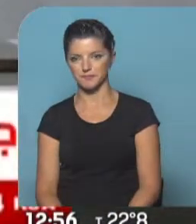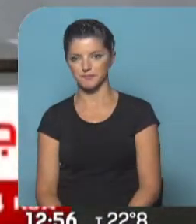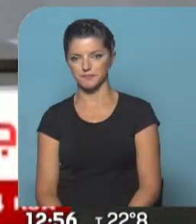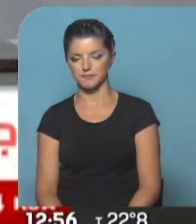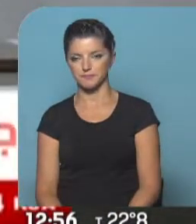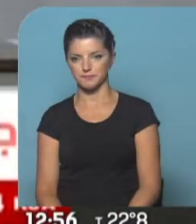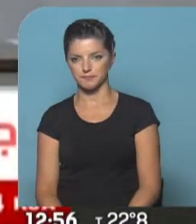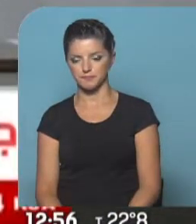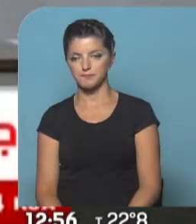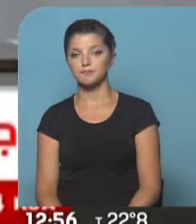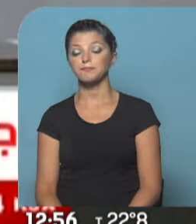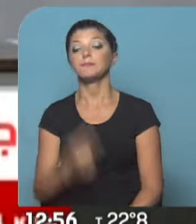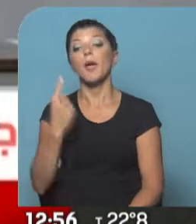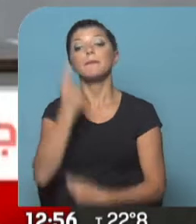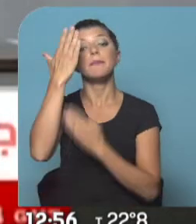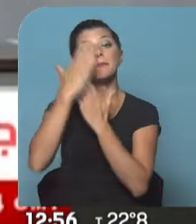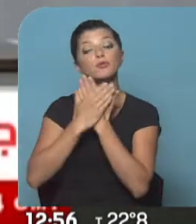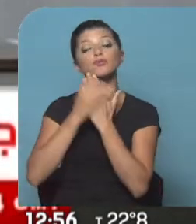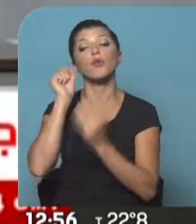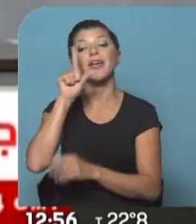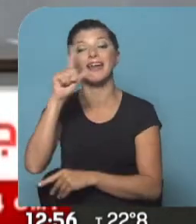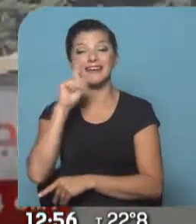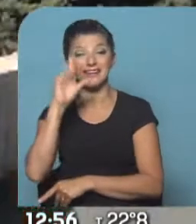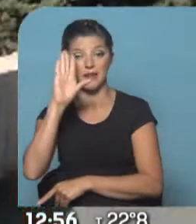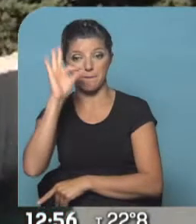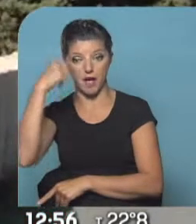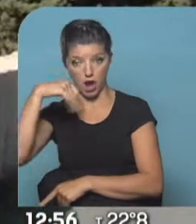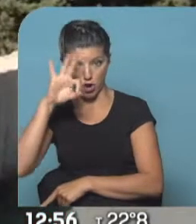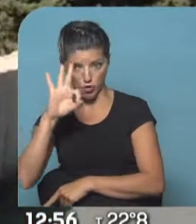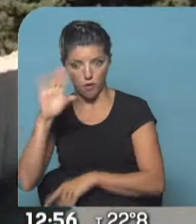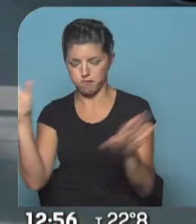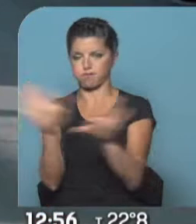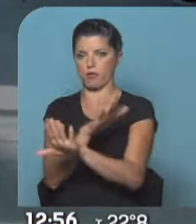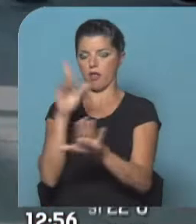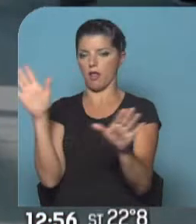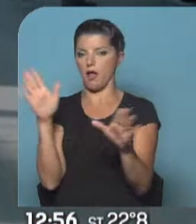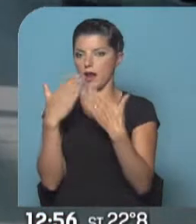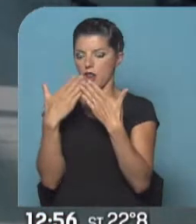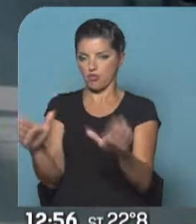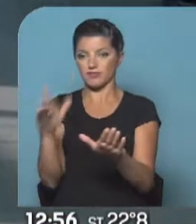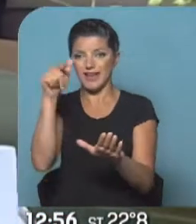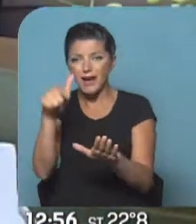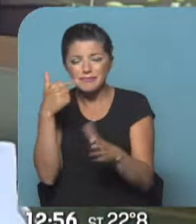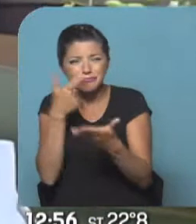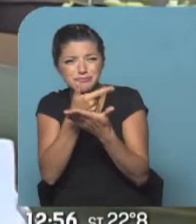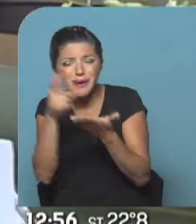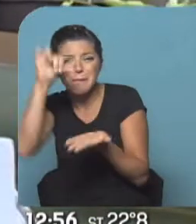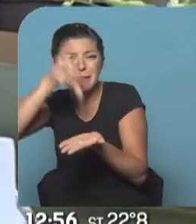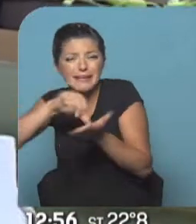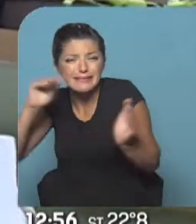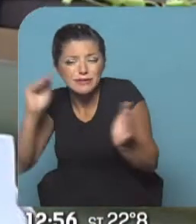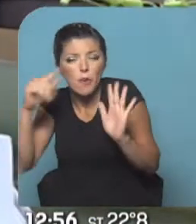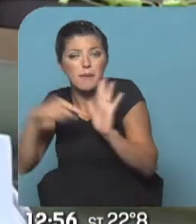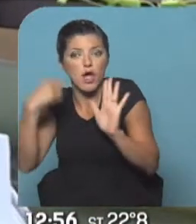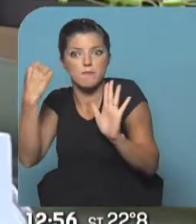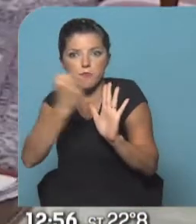La sorpresiva renuncia del primer ministro libanés, Saad Hariri, es el síntoma de una nueva crisis política en este pequeño pero determinante país de